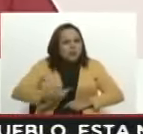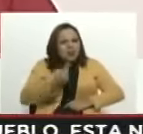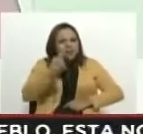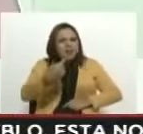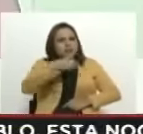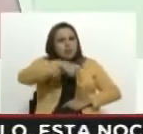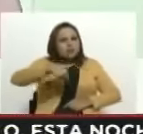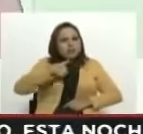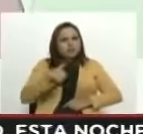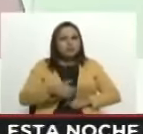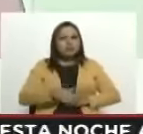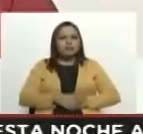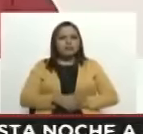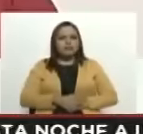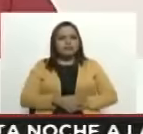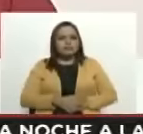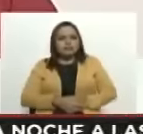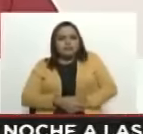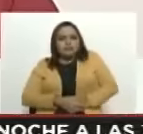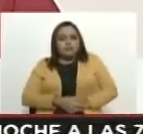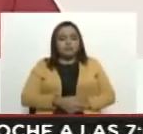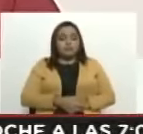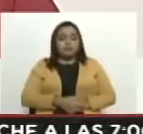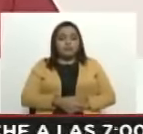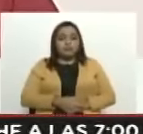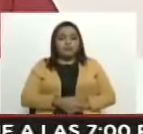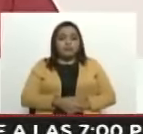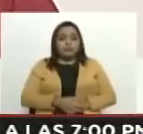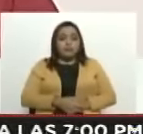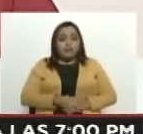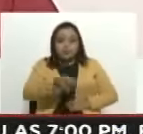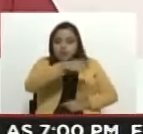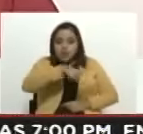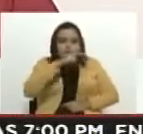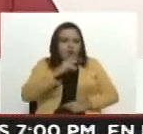ahorita si ellos no nos hubiesen puesto las sanciones?